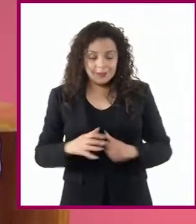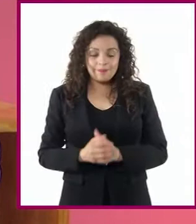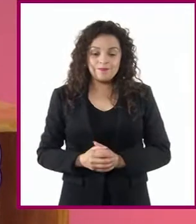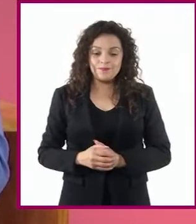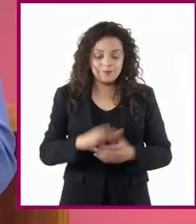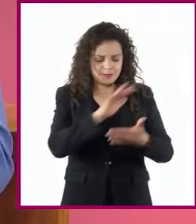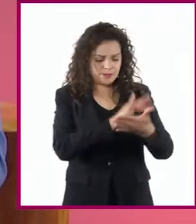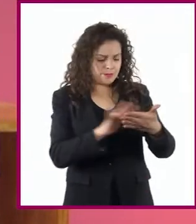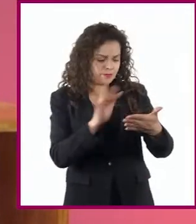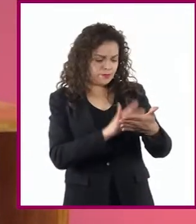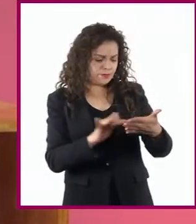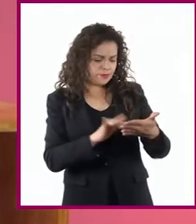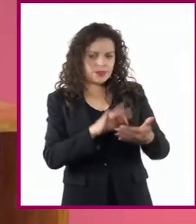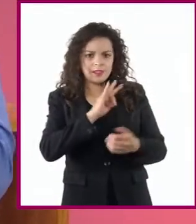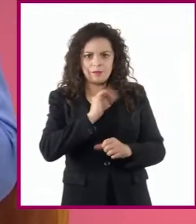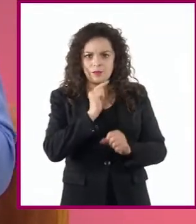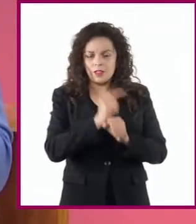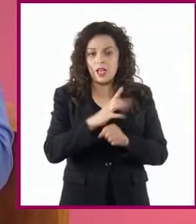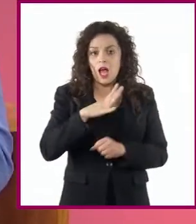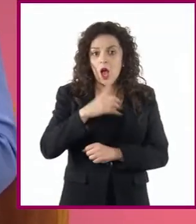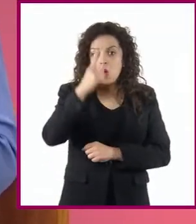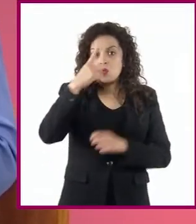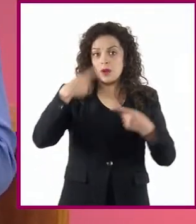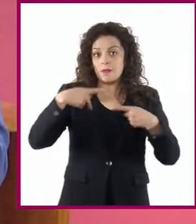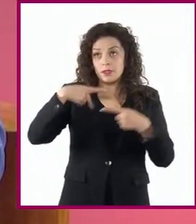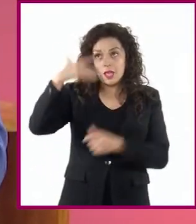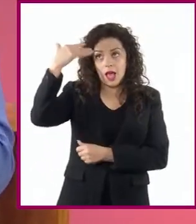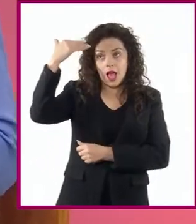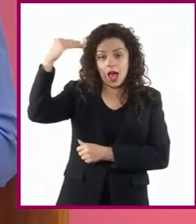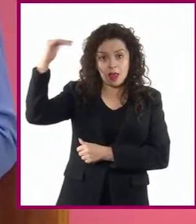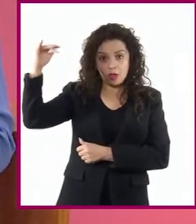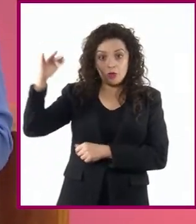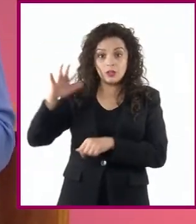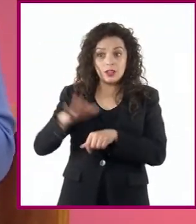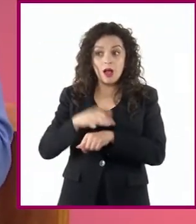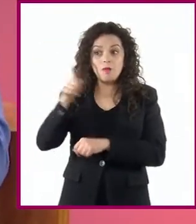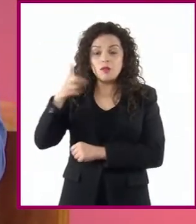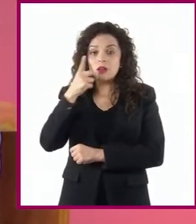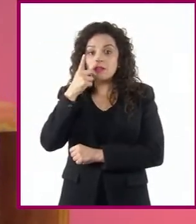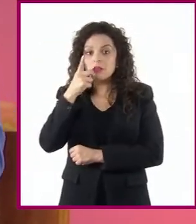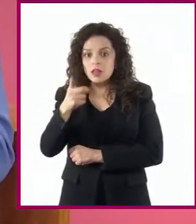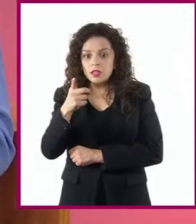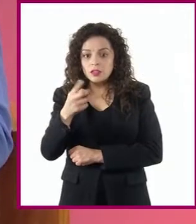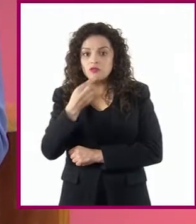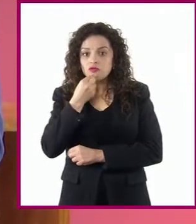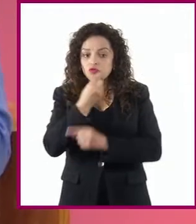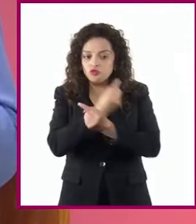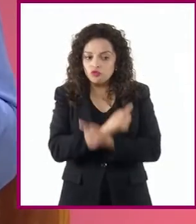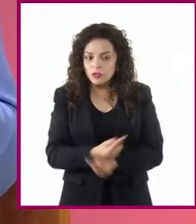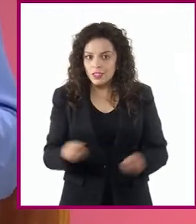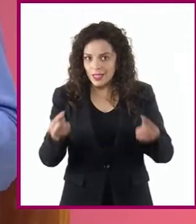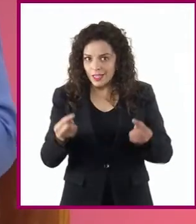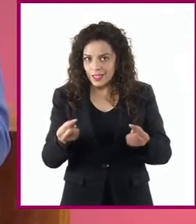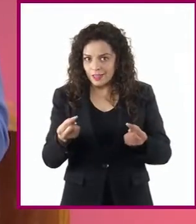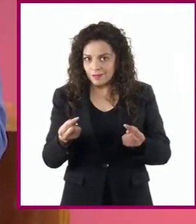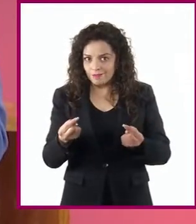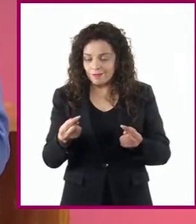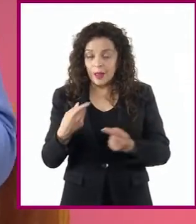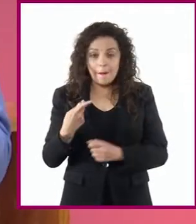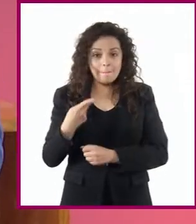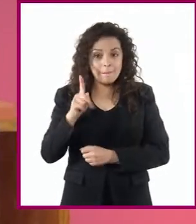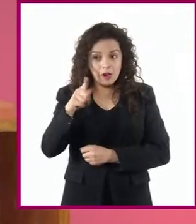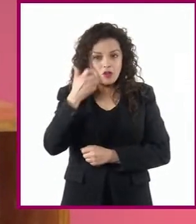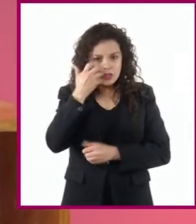podemos inferir que hay una persona adulta, pues al principio se dirige a unos niños, pero si quisiéramos